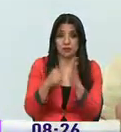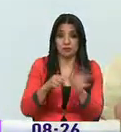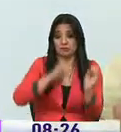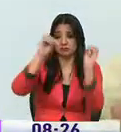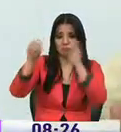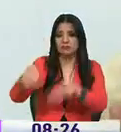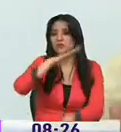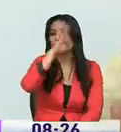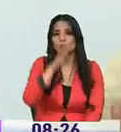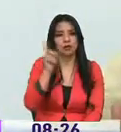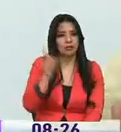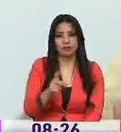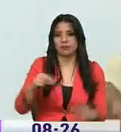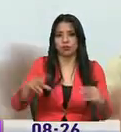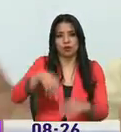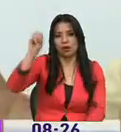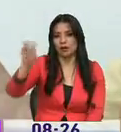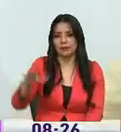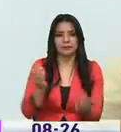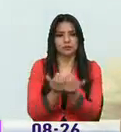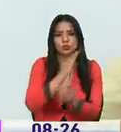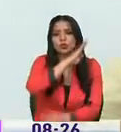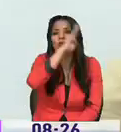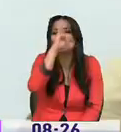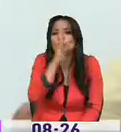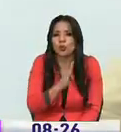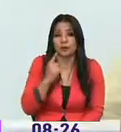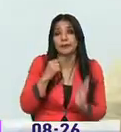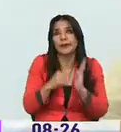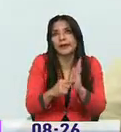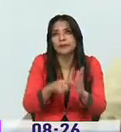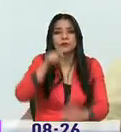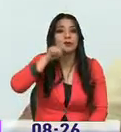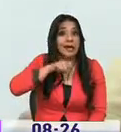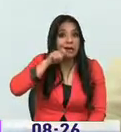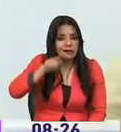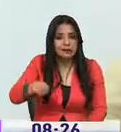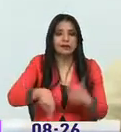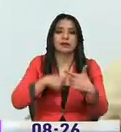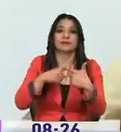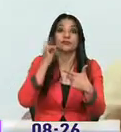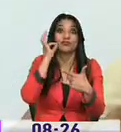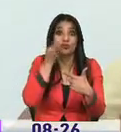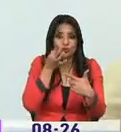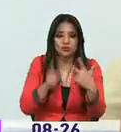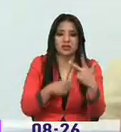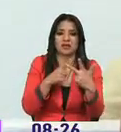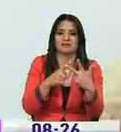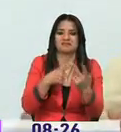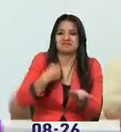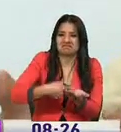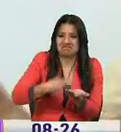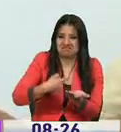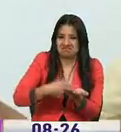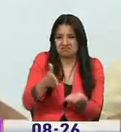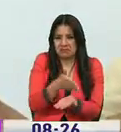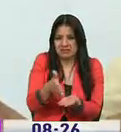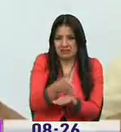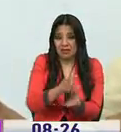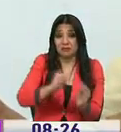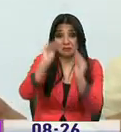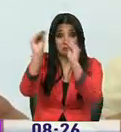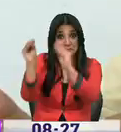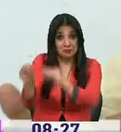debería entrar basura orgánica, nunca. Tenemos residuos cárnicos, residuos de frutas, residuos de mariscos depositados en los